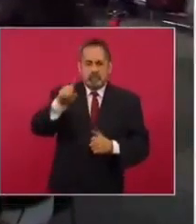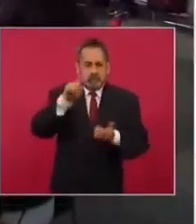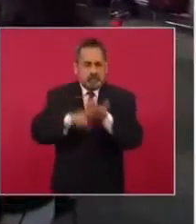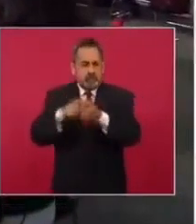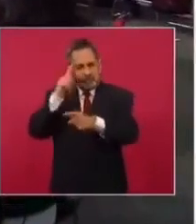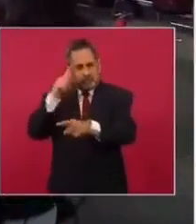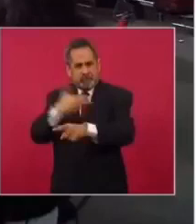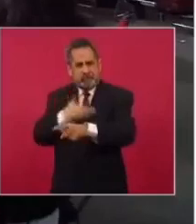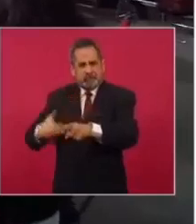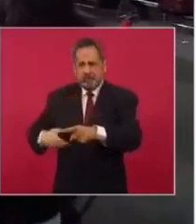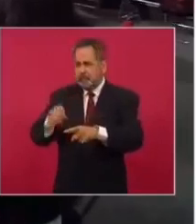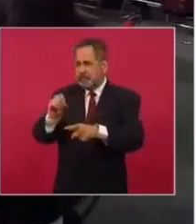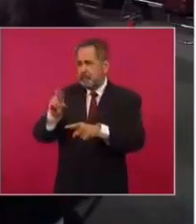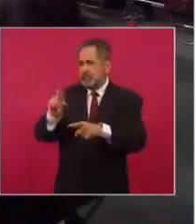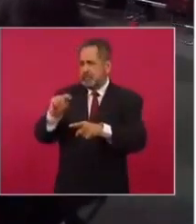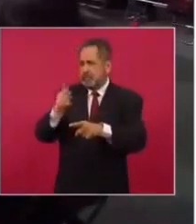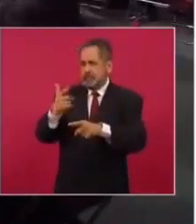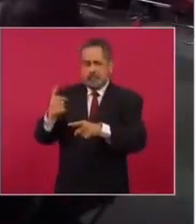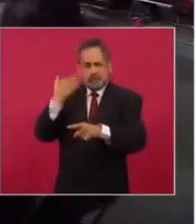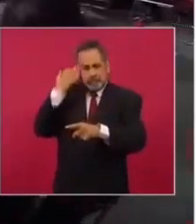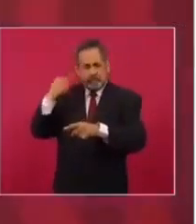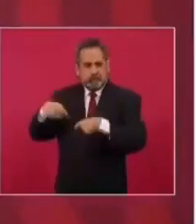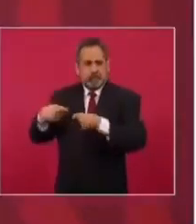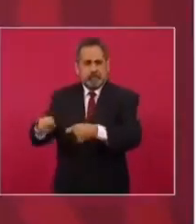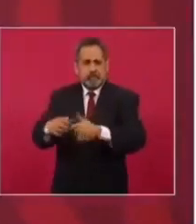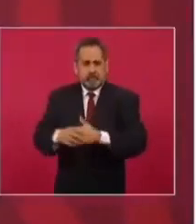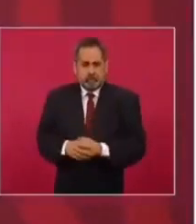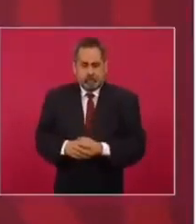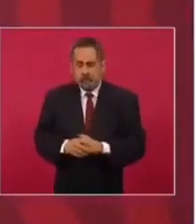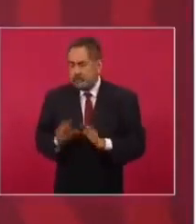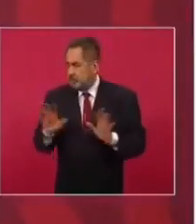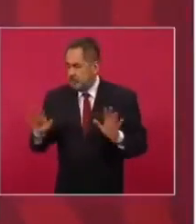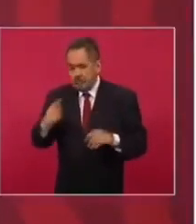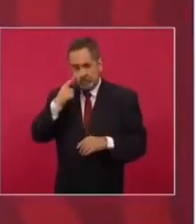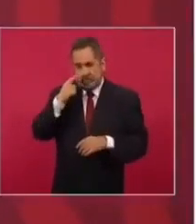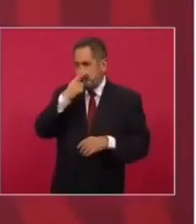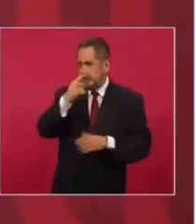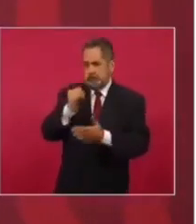de ortega otro periodo de este presidente en estas son sus decisiones